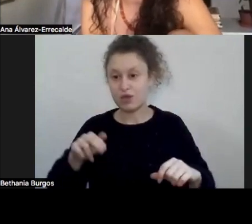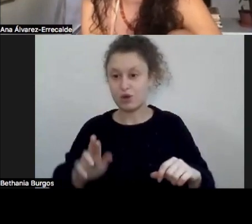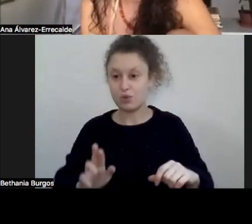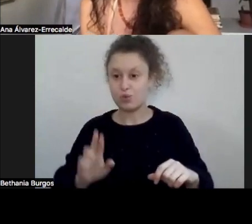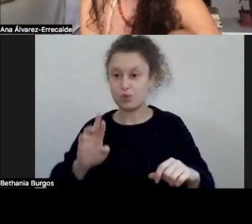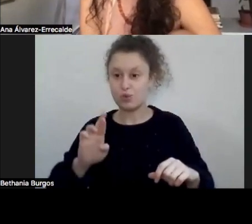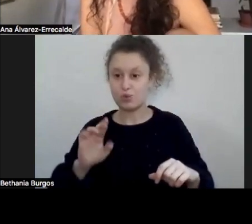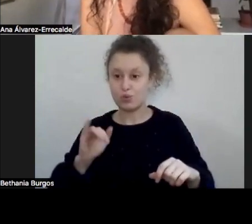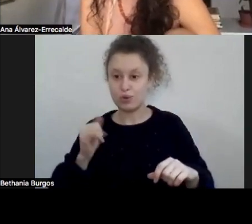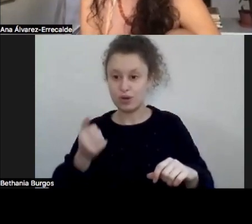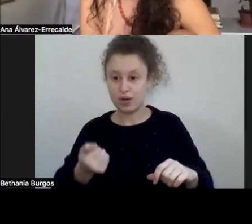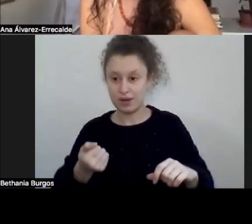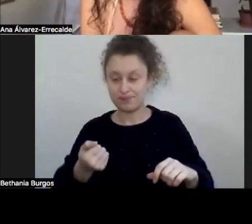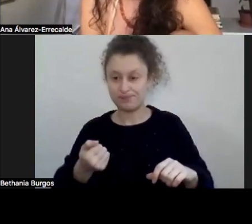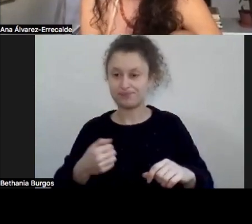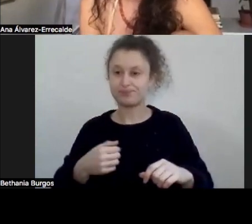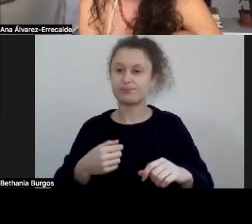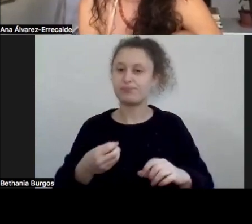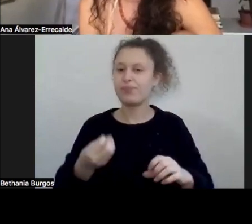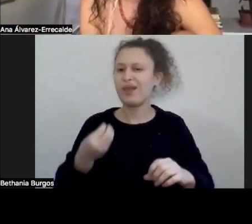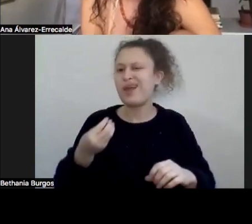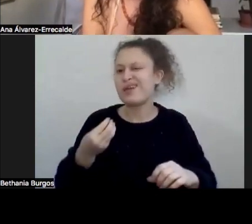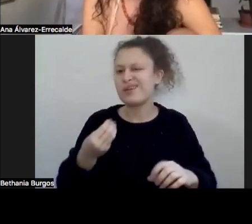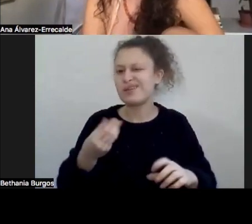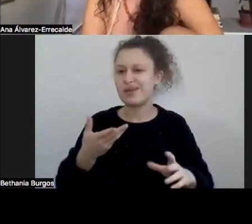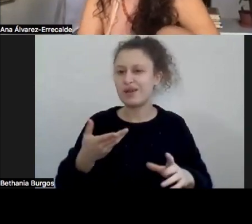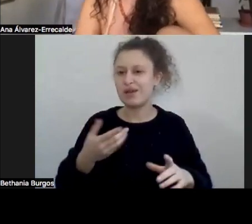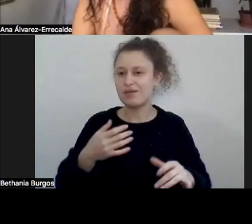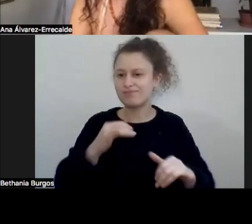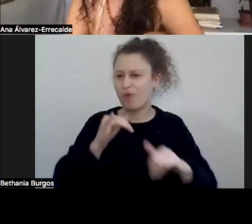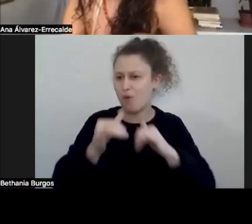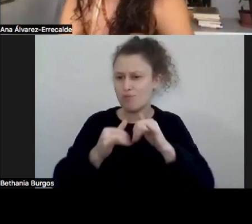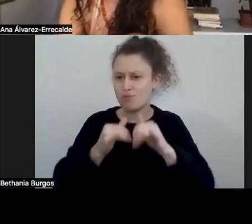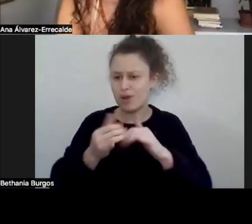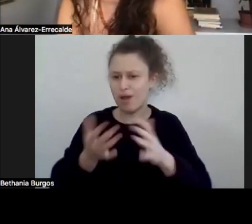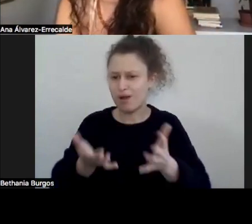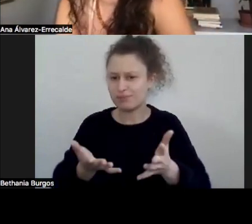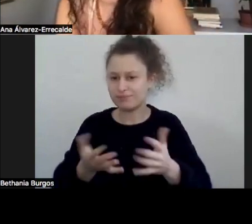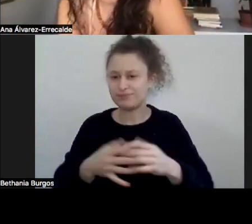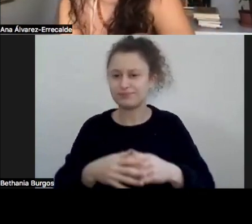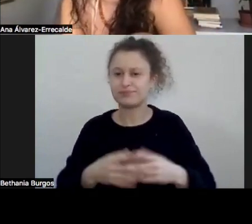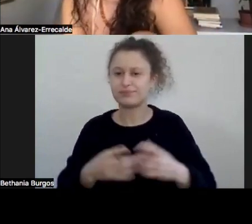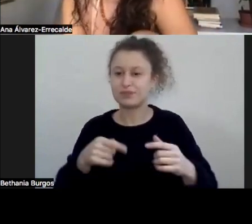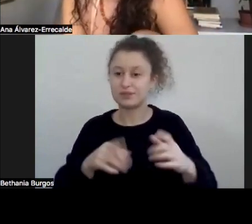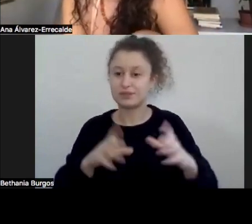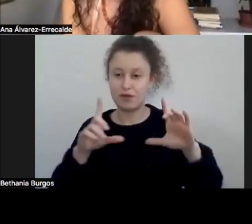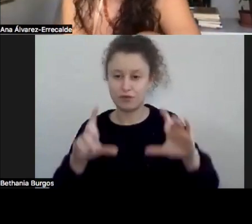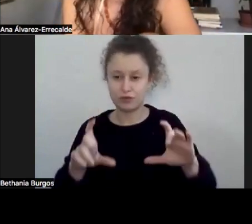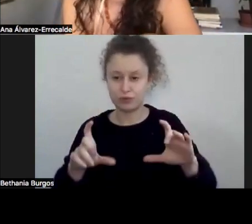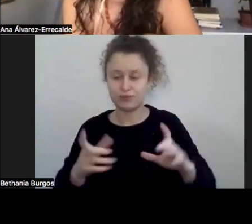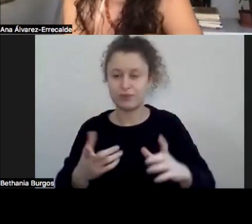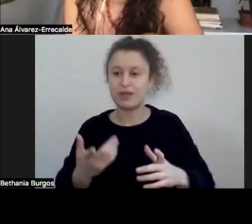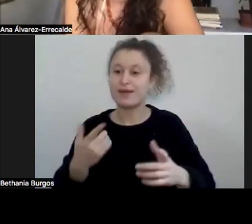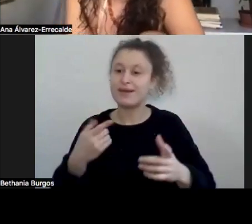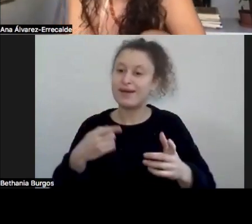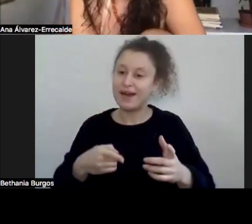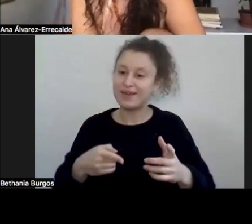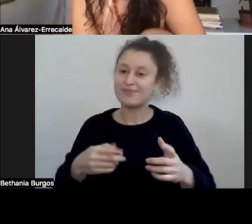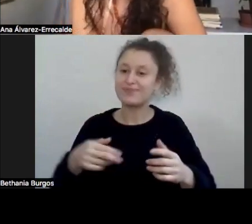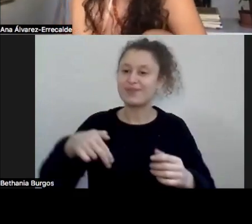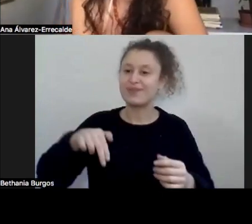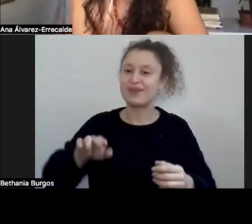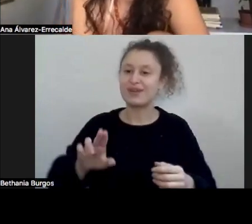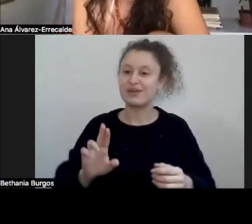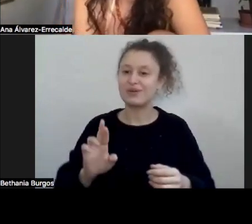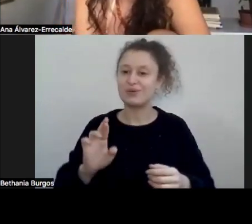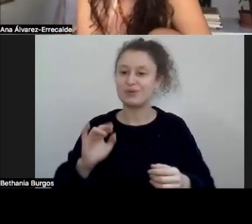su retrato. Y una de las experiencias que ella me había transmitido es que a veces ella